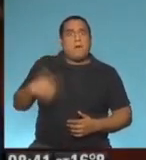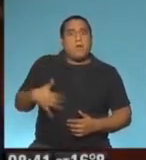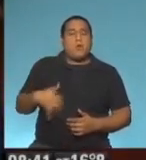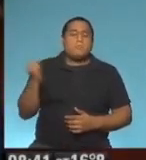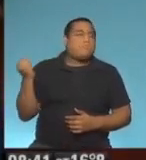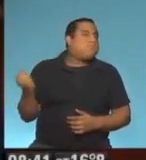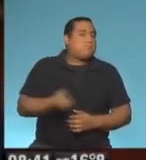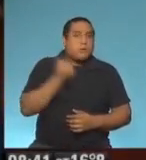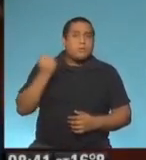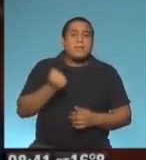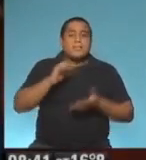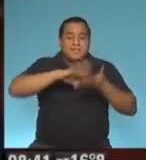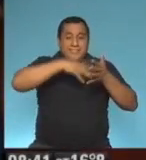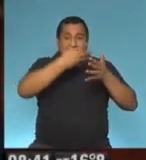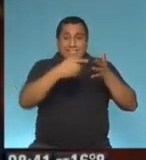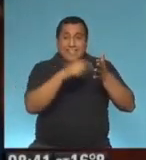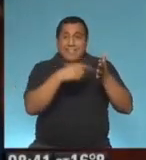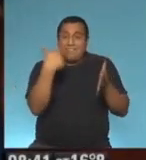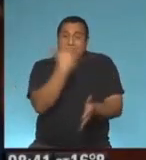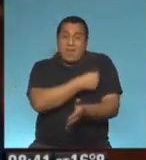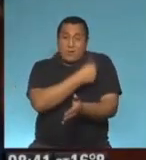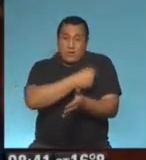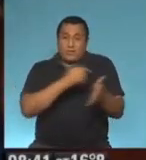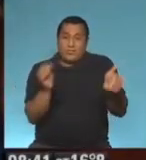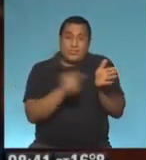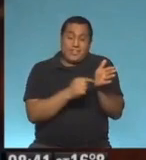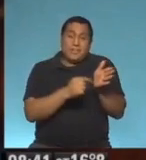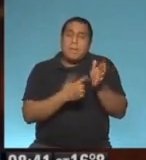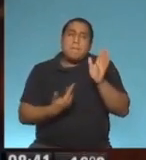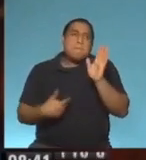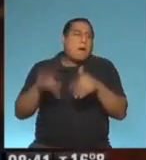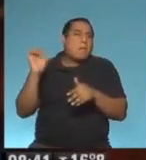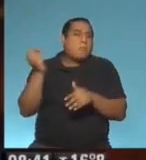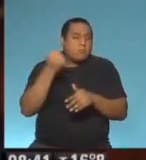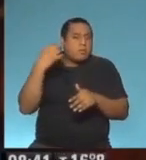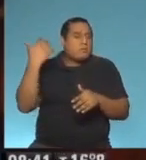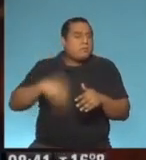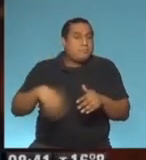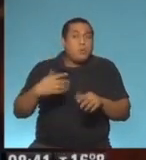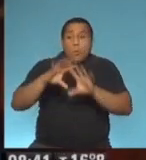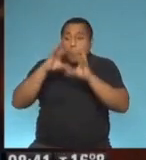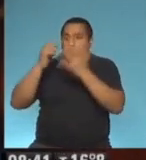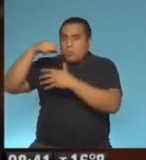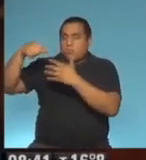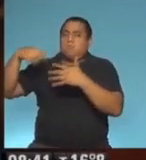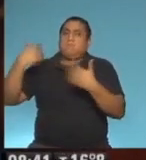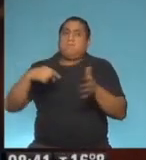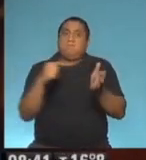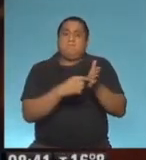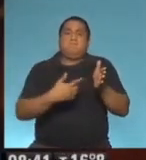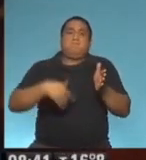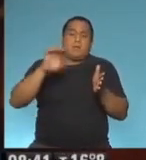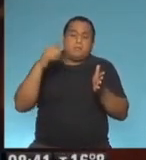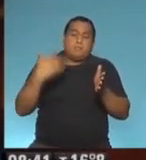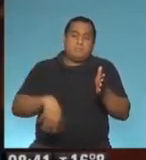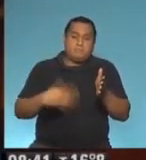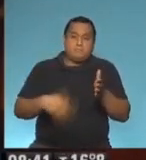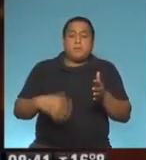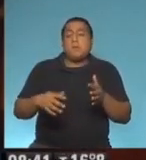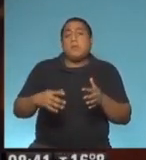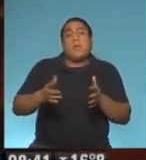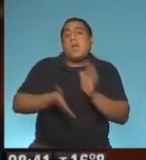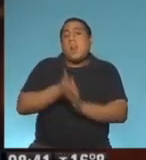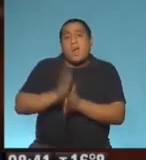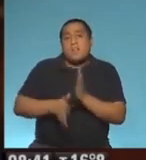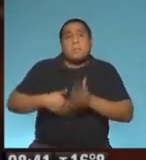el calendario de ocupación que tiene argentina uno de los más importantes del mundo de manera gratuita de forma universal para toda la población